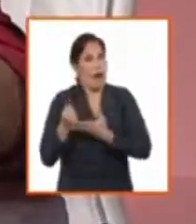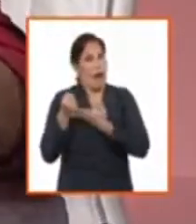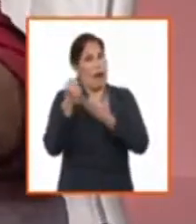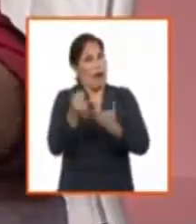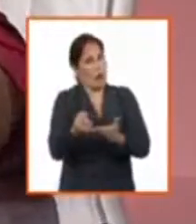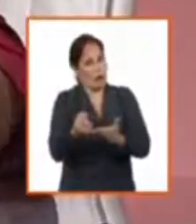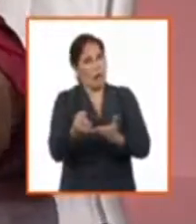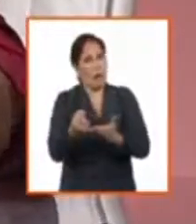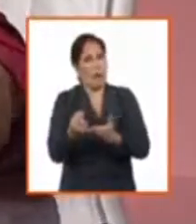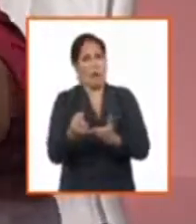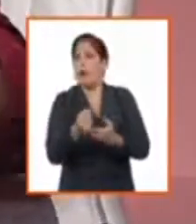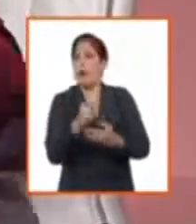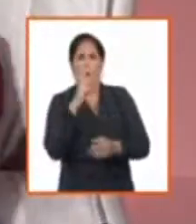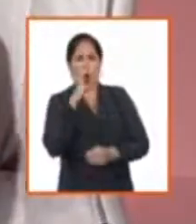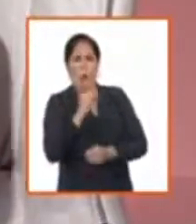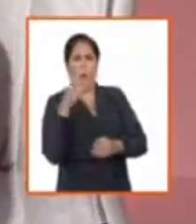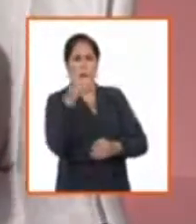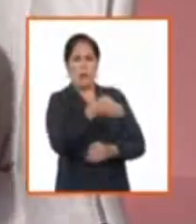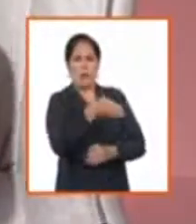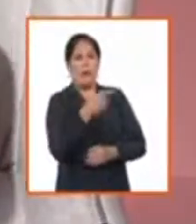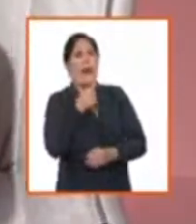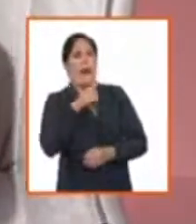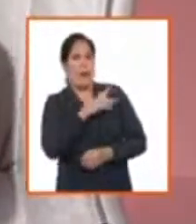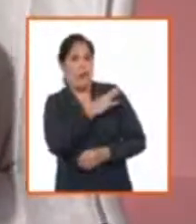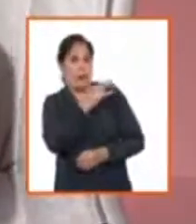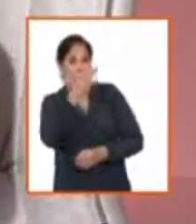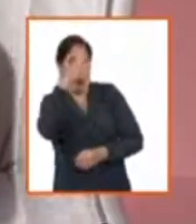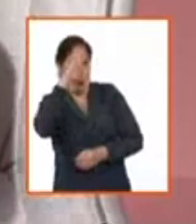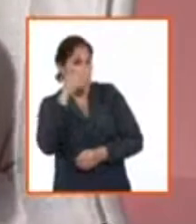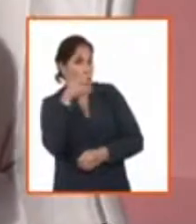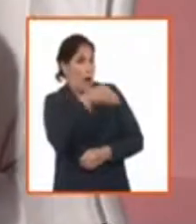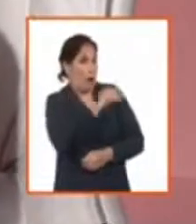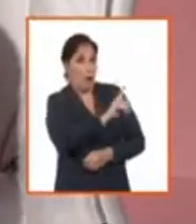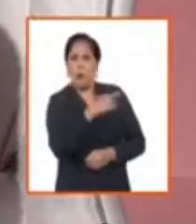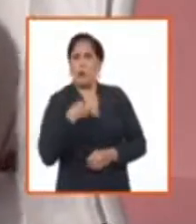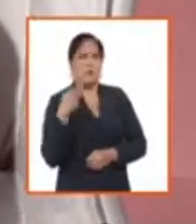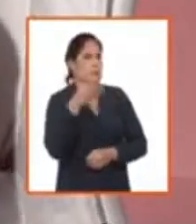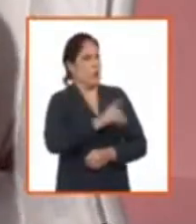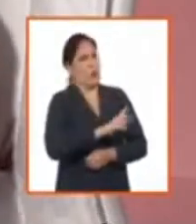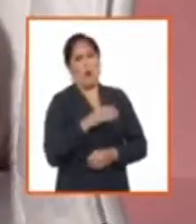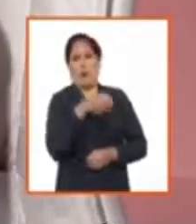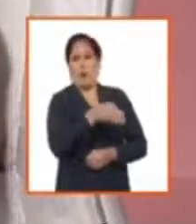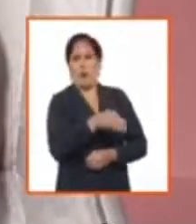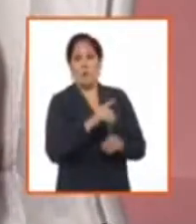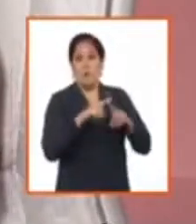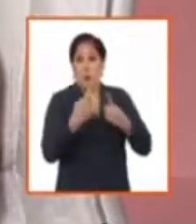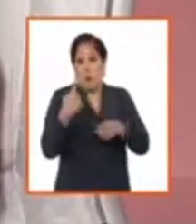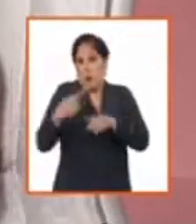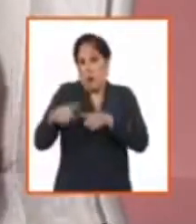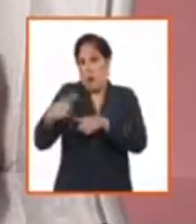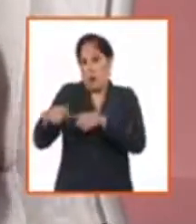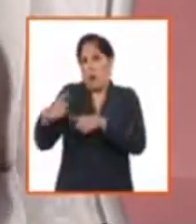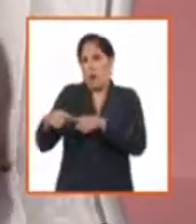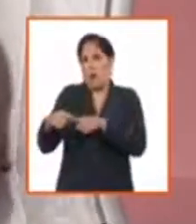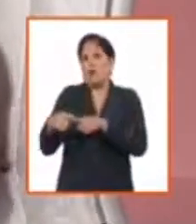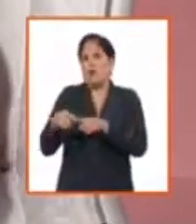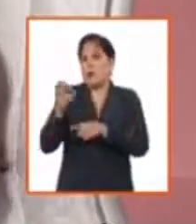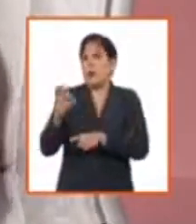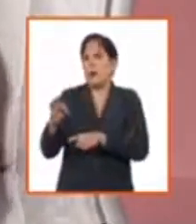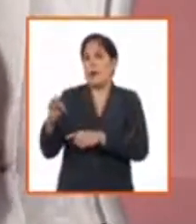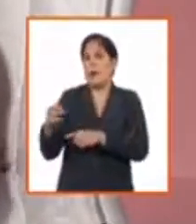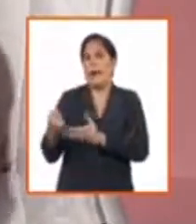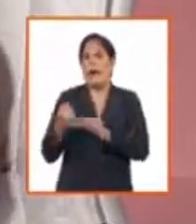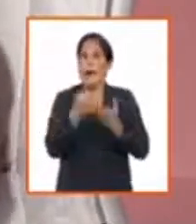el la renuncia a asistir como el caso de lópez obrador sino que en la parte que llevaron